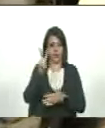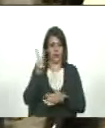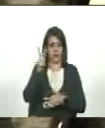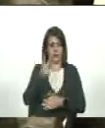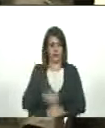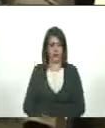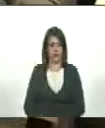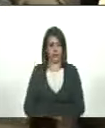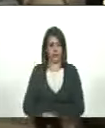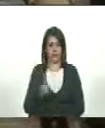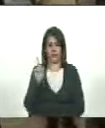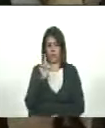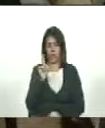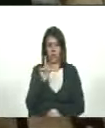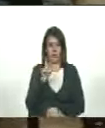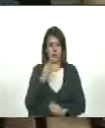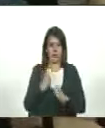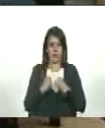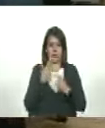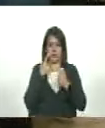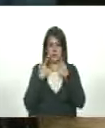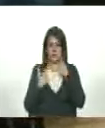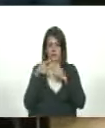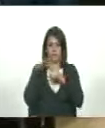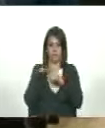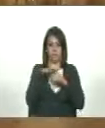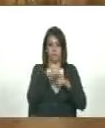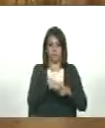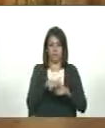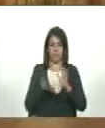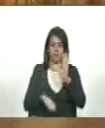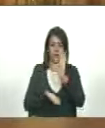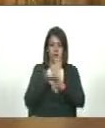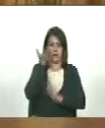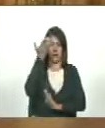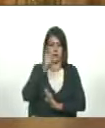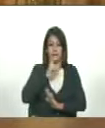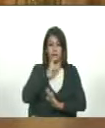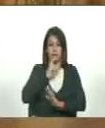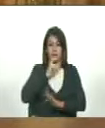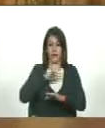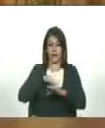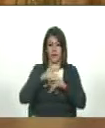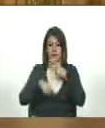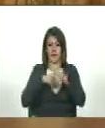venezolano no se amilanó, que el pueblo venezolano superó las